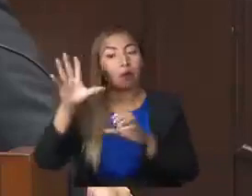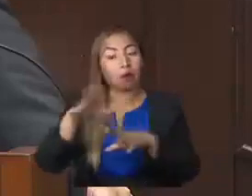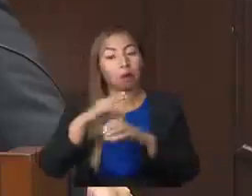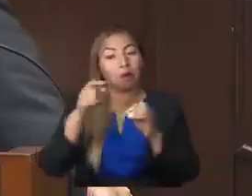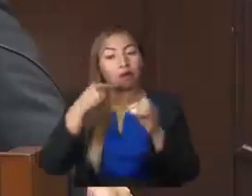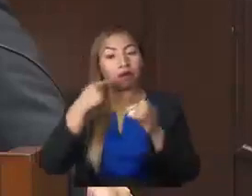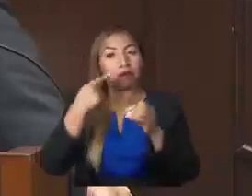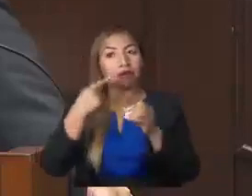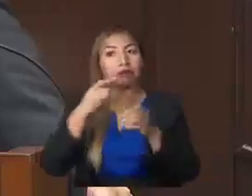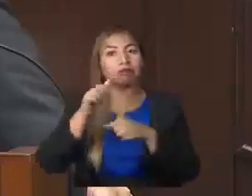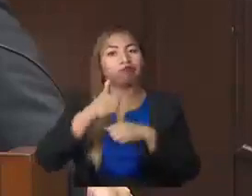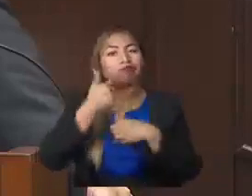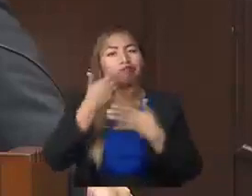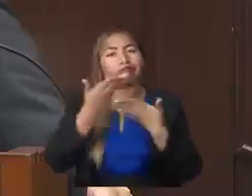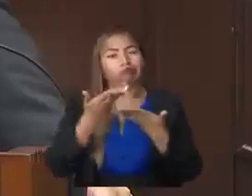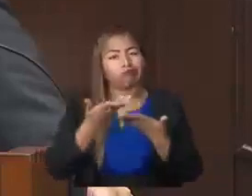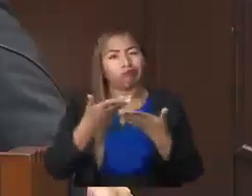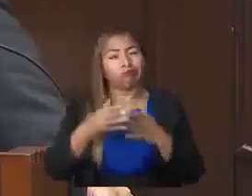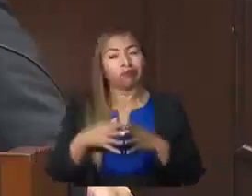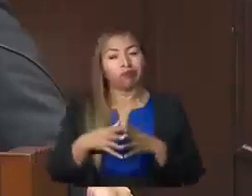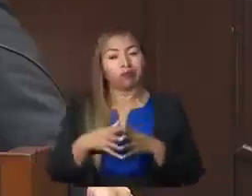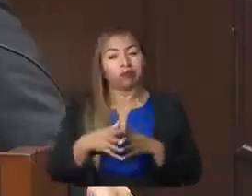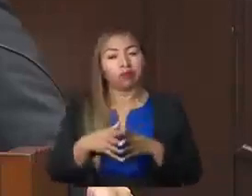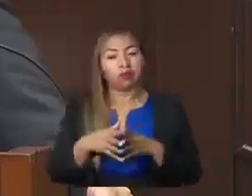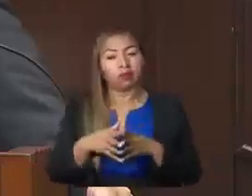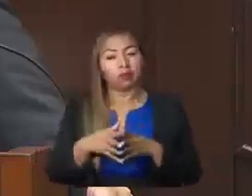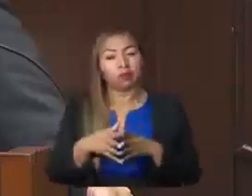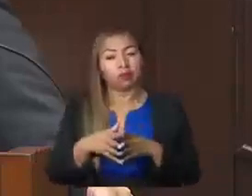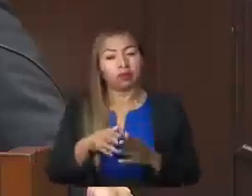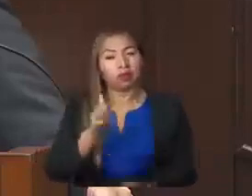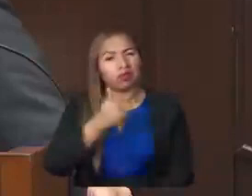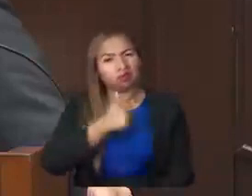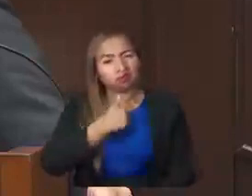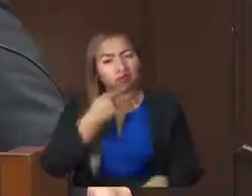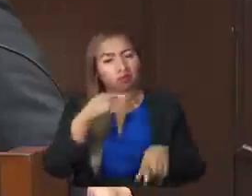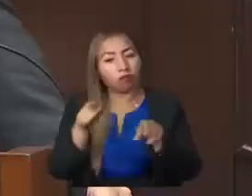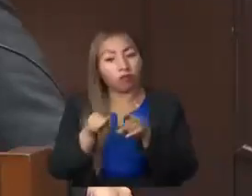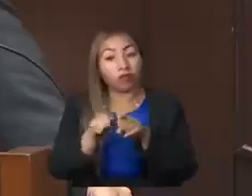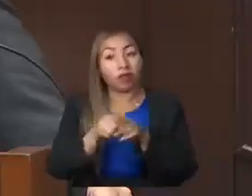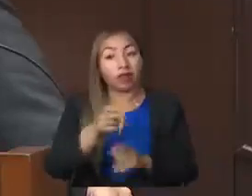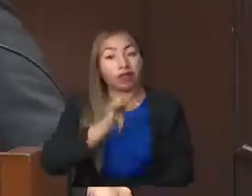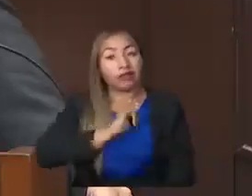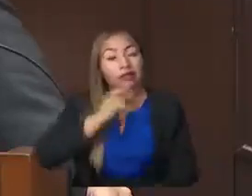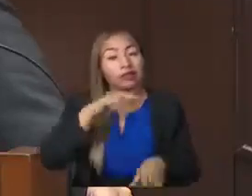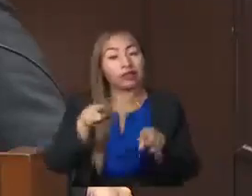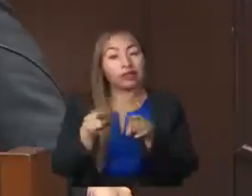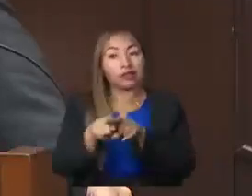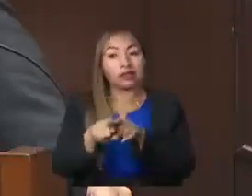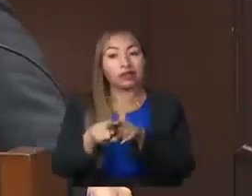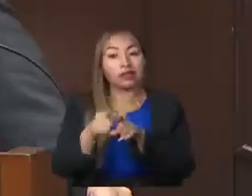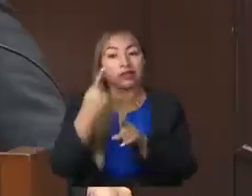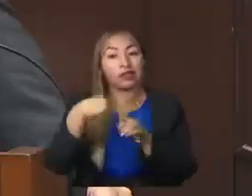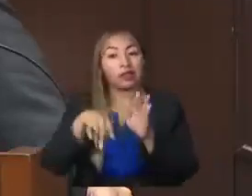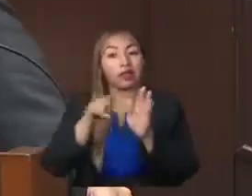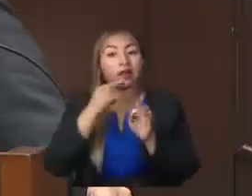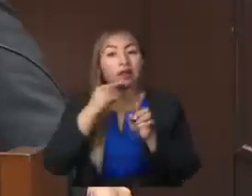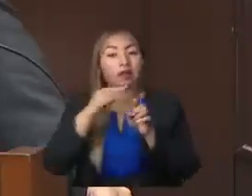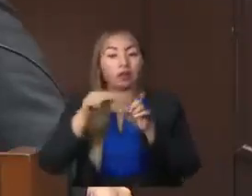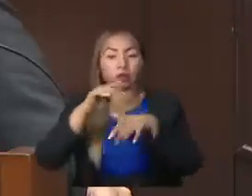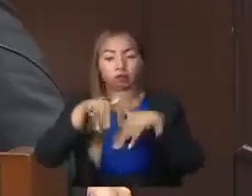autonomía, la entereza e identidad democrática del legislativo,